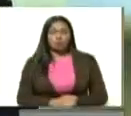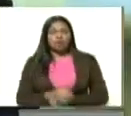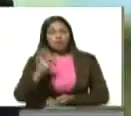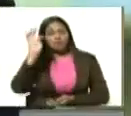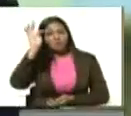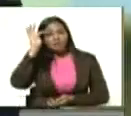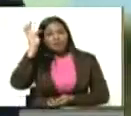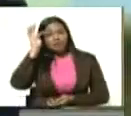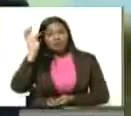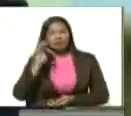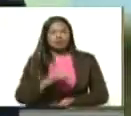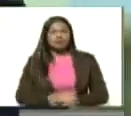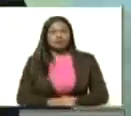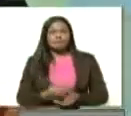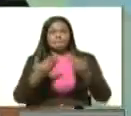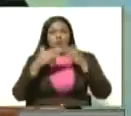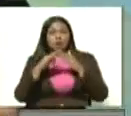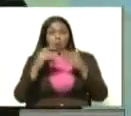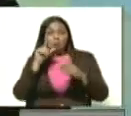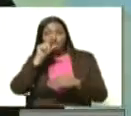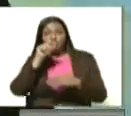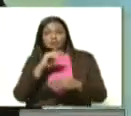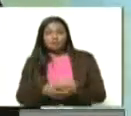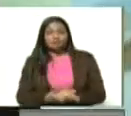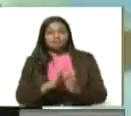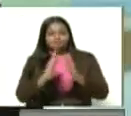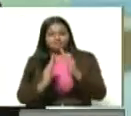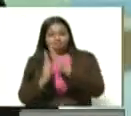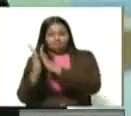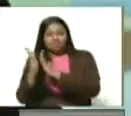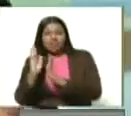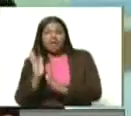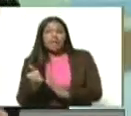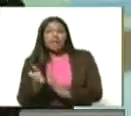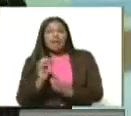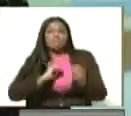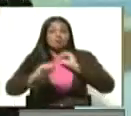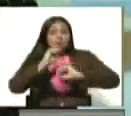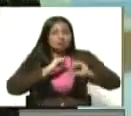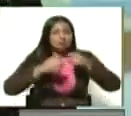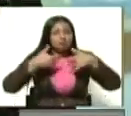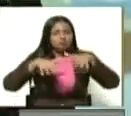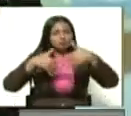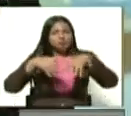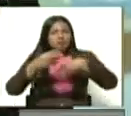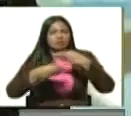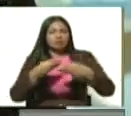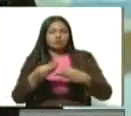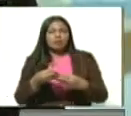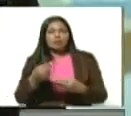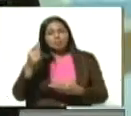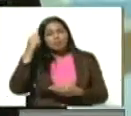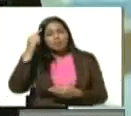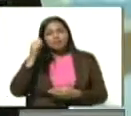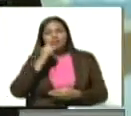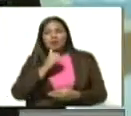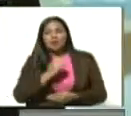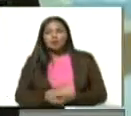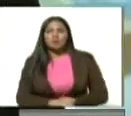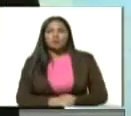el fiscal. El fiscal general de la República, Terry William Satt. La movilización del día sábado, ya comentaba, se hizo la nacional, que fue este pasado